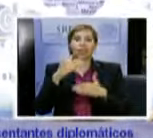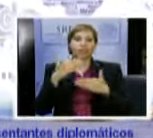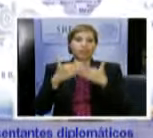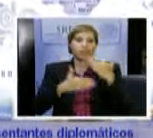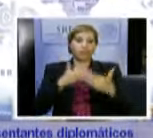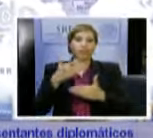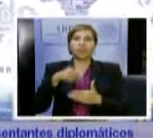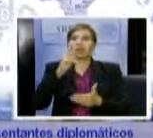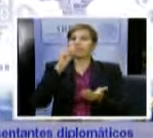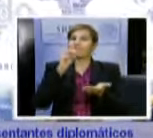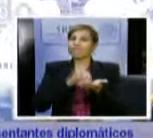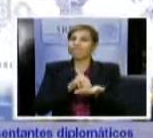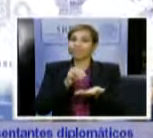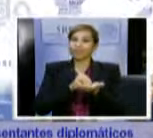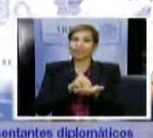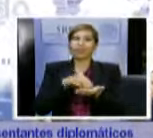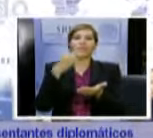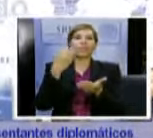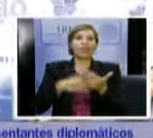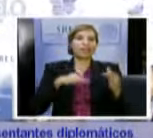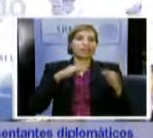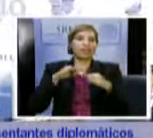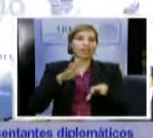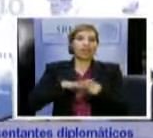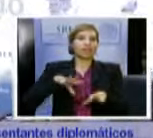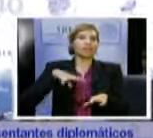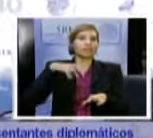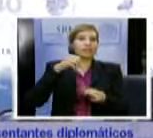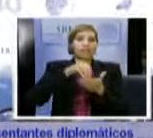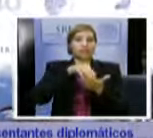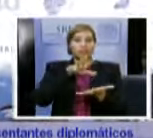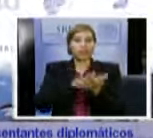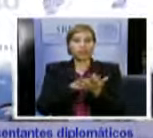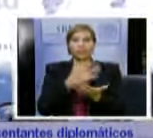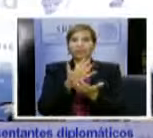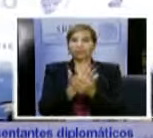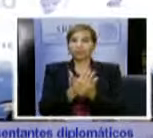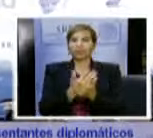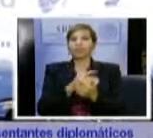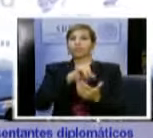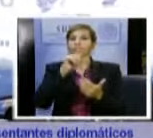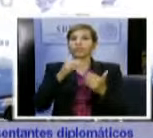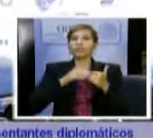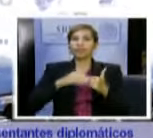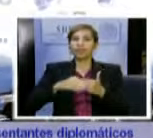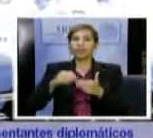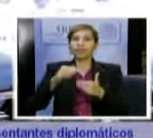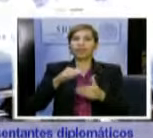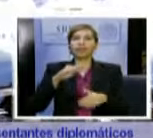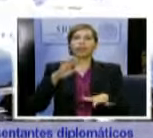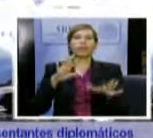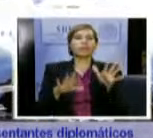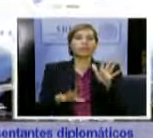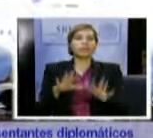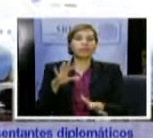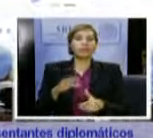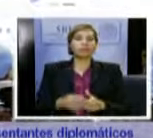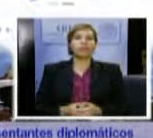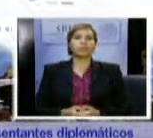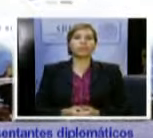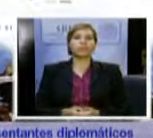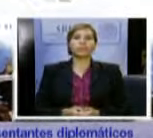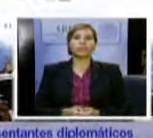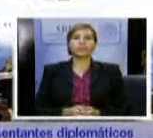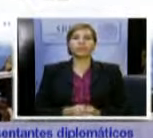eficiente, pero que todavía tenemos unas tareas pendientes en ese sentido. A partir de que en